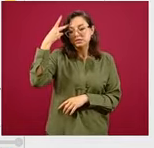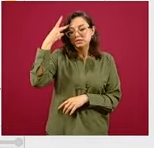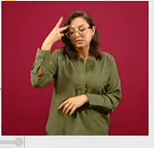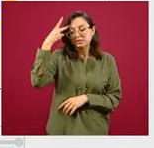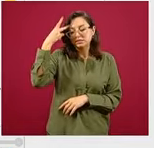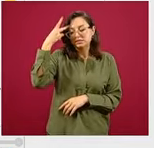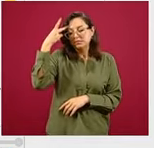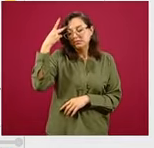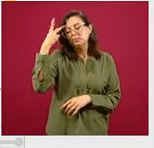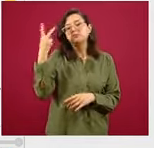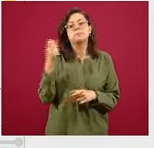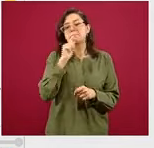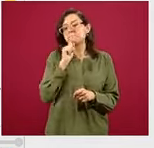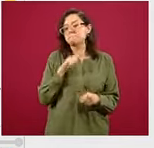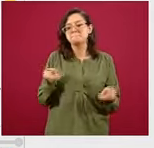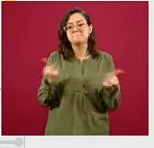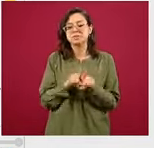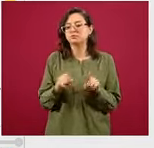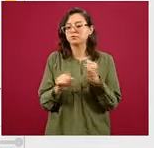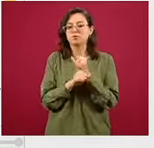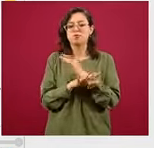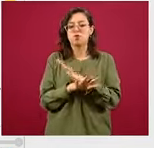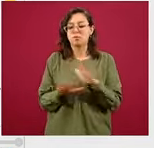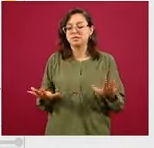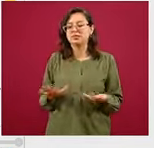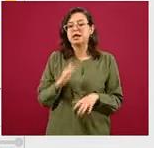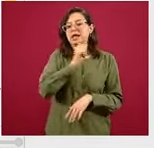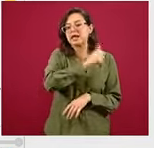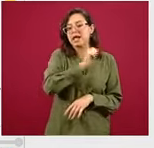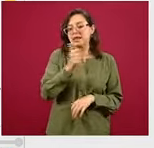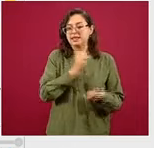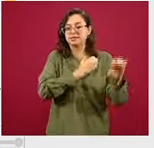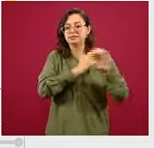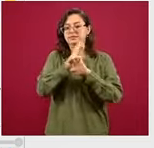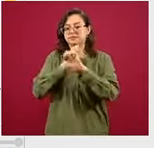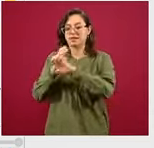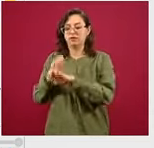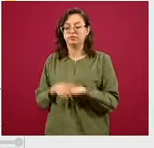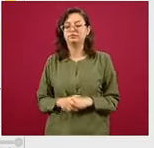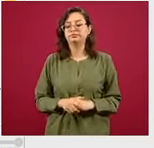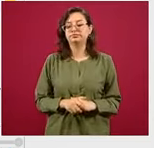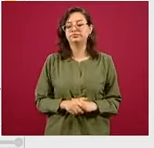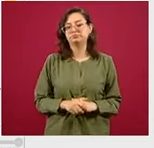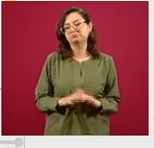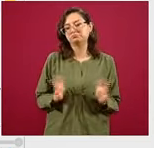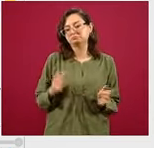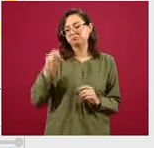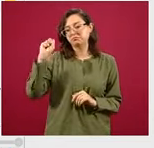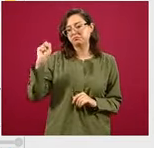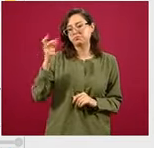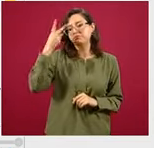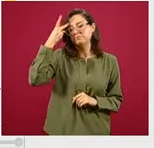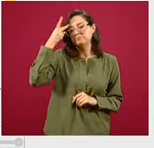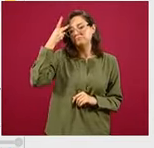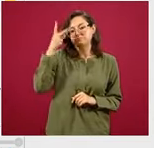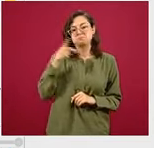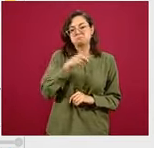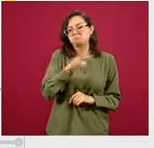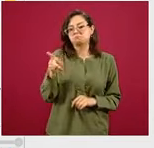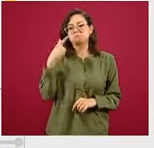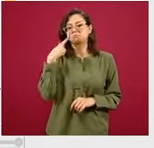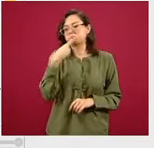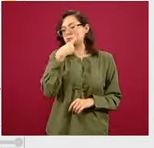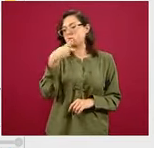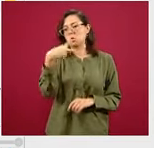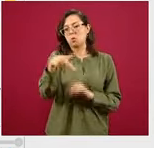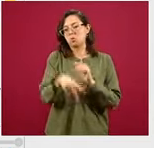y funciona de la misma manera, pero es la información específica para un estado. En este caso fue San Luis, el estado que ustedes quieran